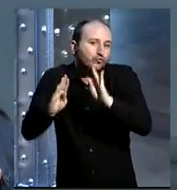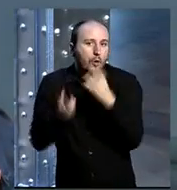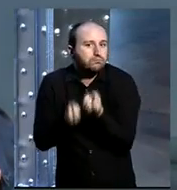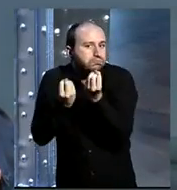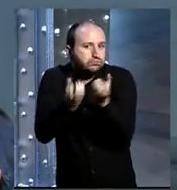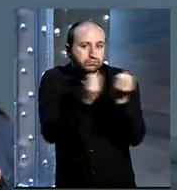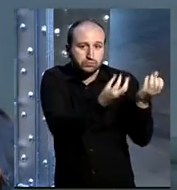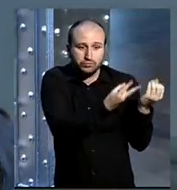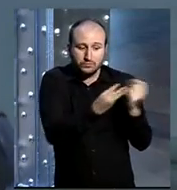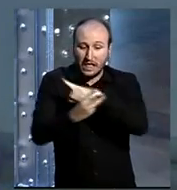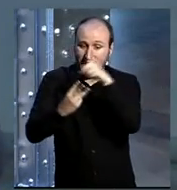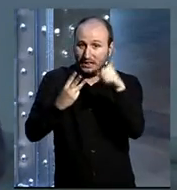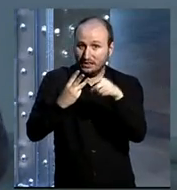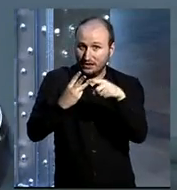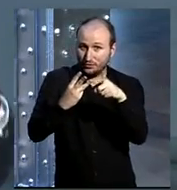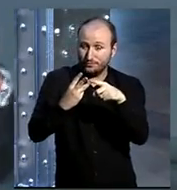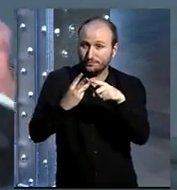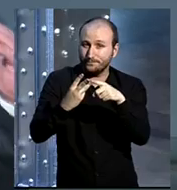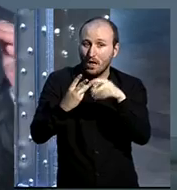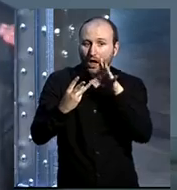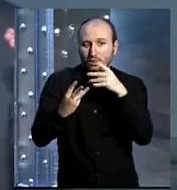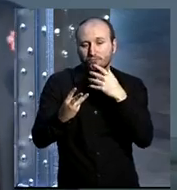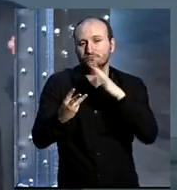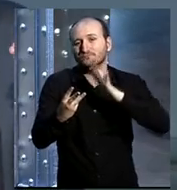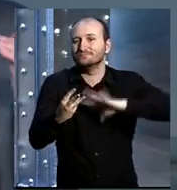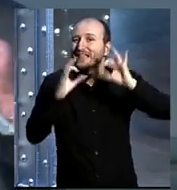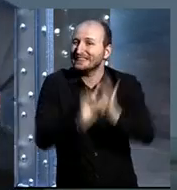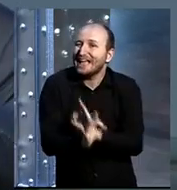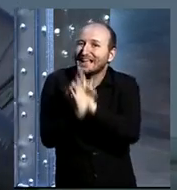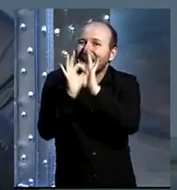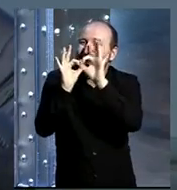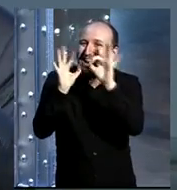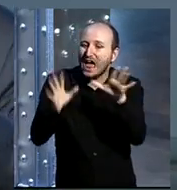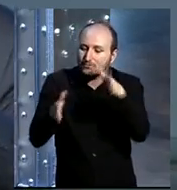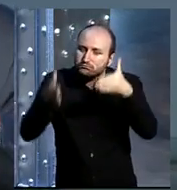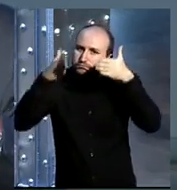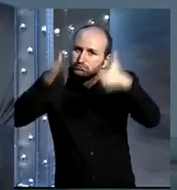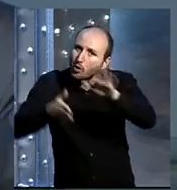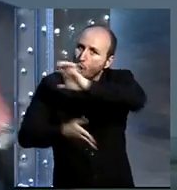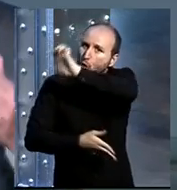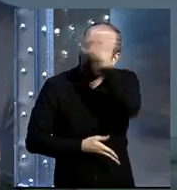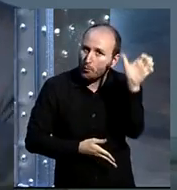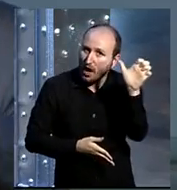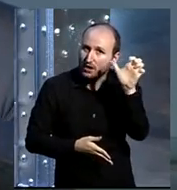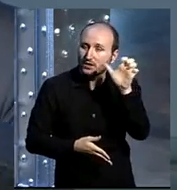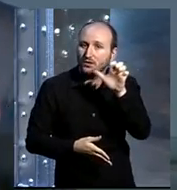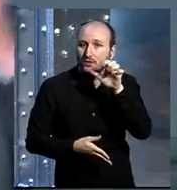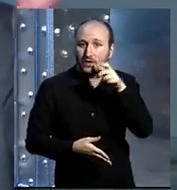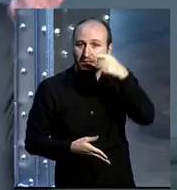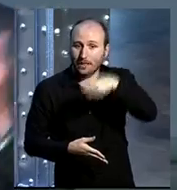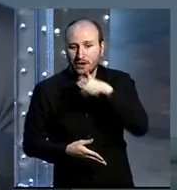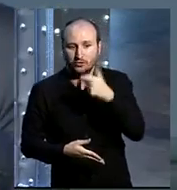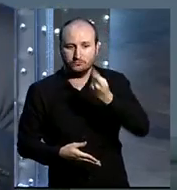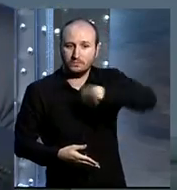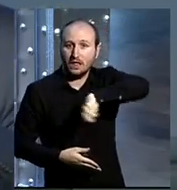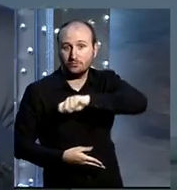lugar, que tuviese claramente un foco en Europa en tanto en cuanto que como españoles